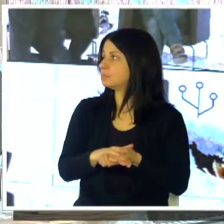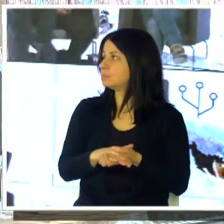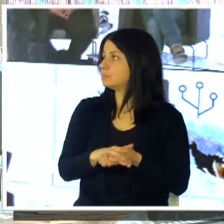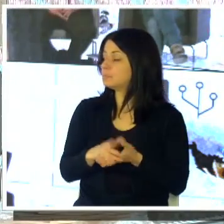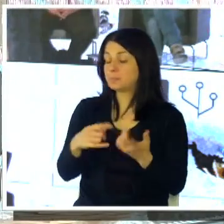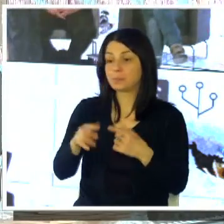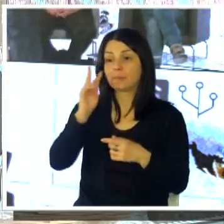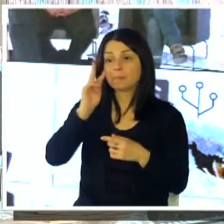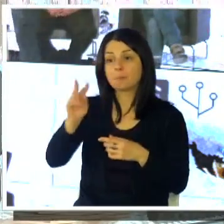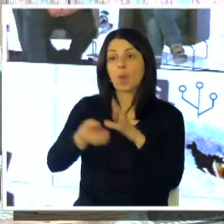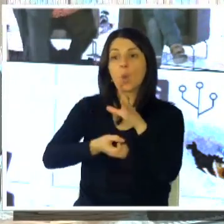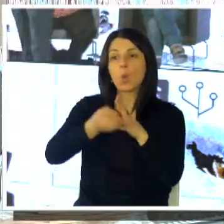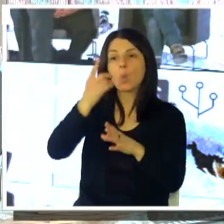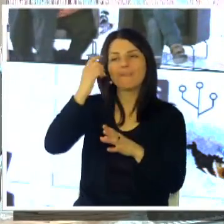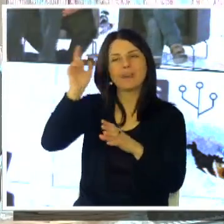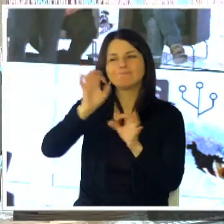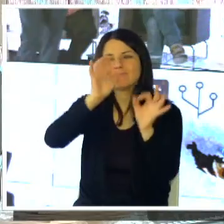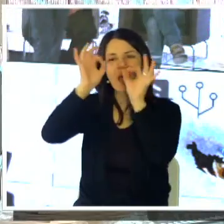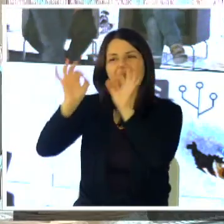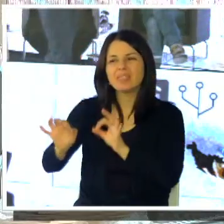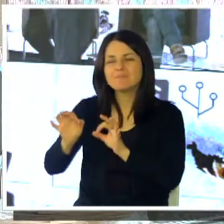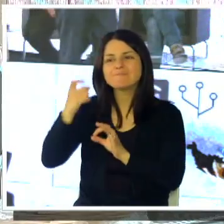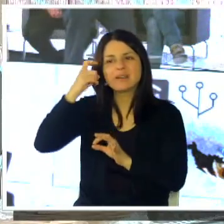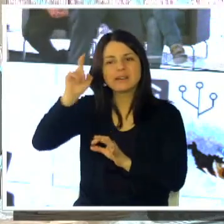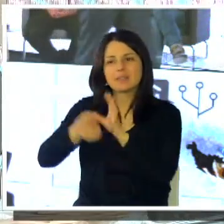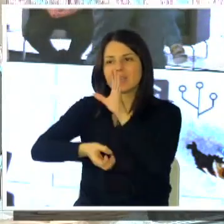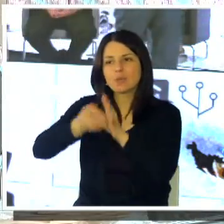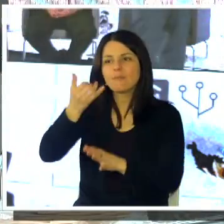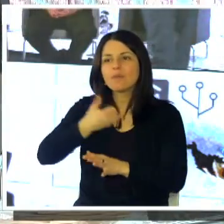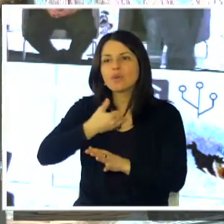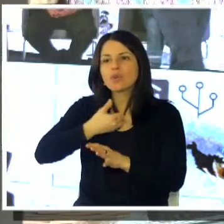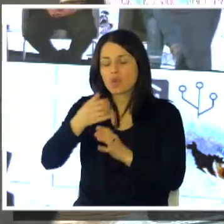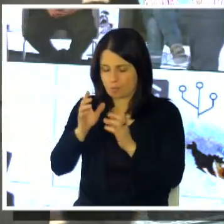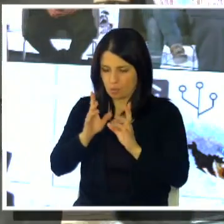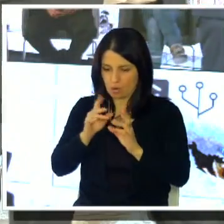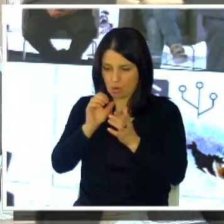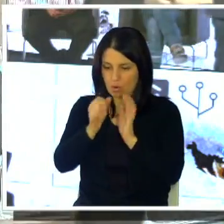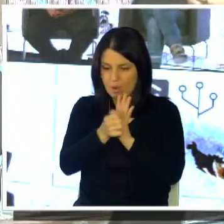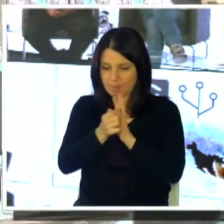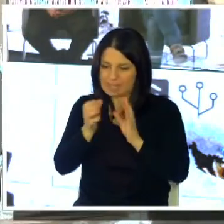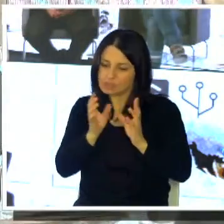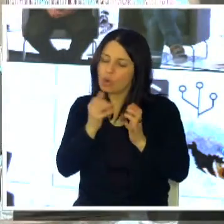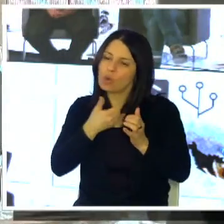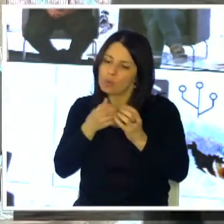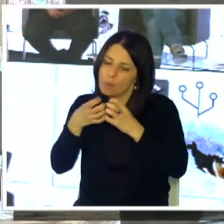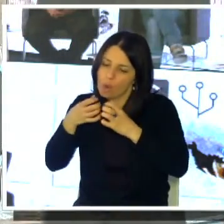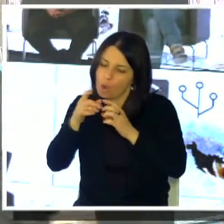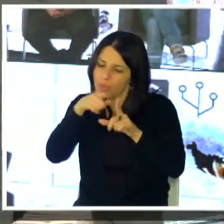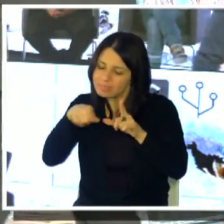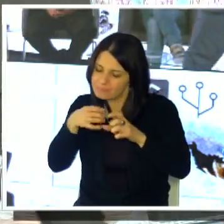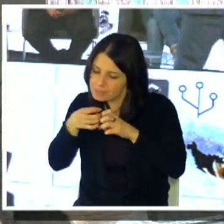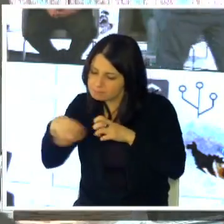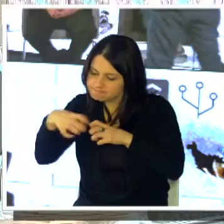Entonces aquí tenemos un nuevo paradigma de cómo vamos a deployar esta aplicación en el application server. En